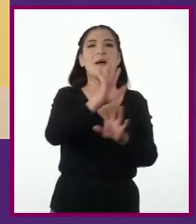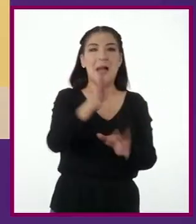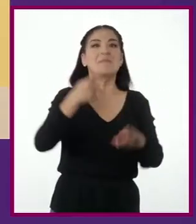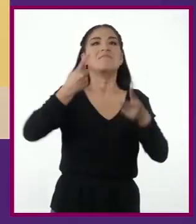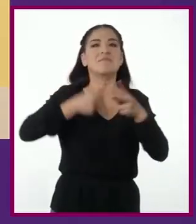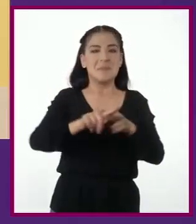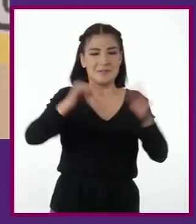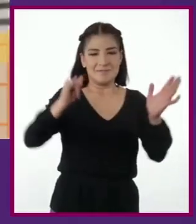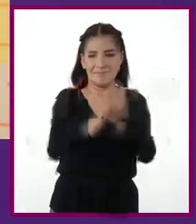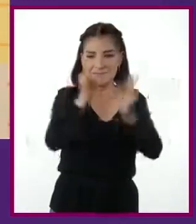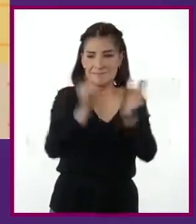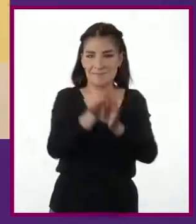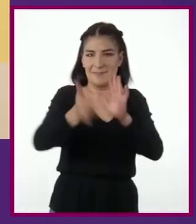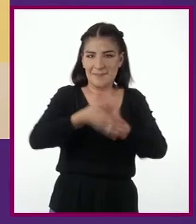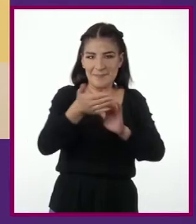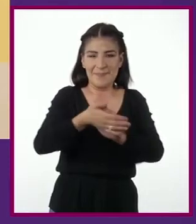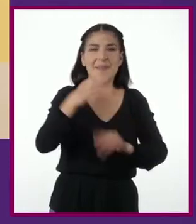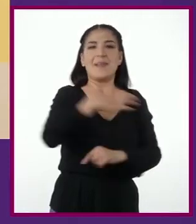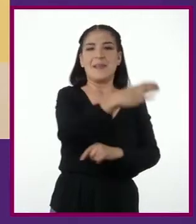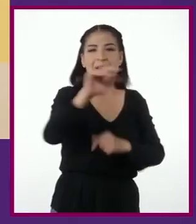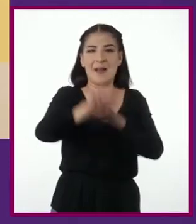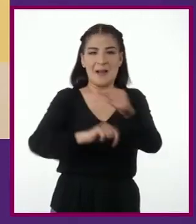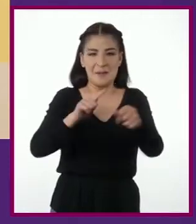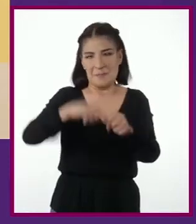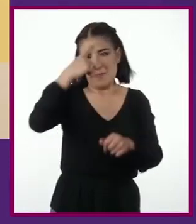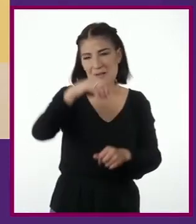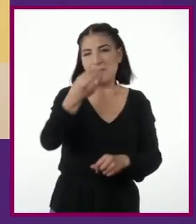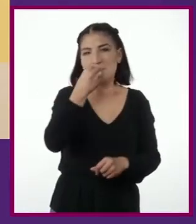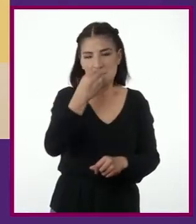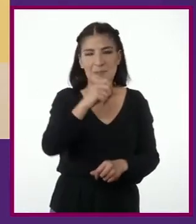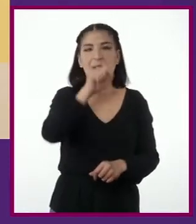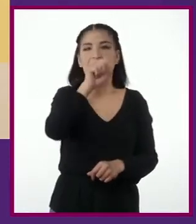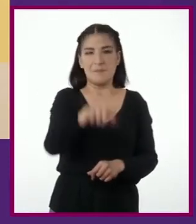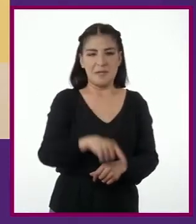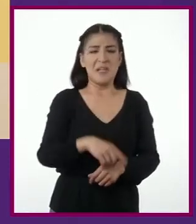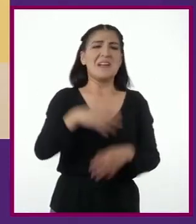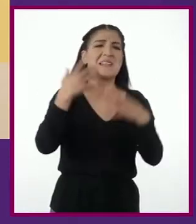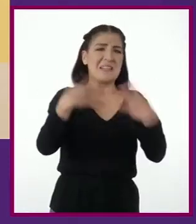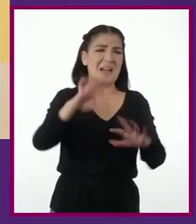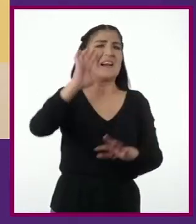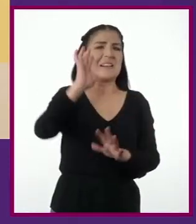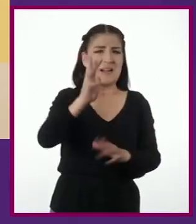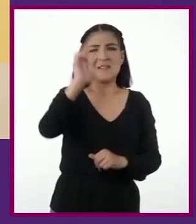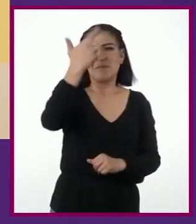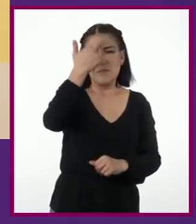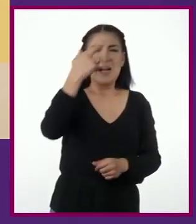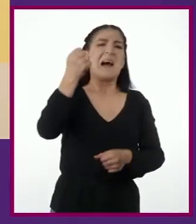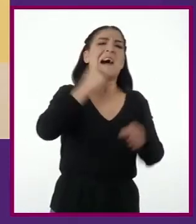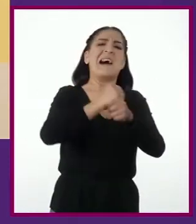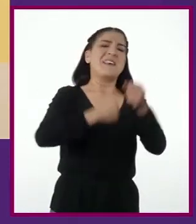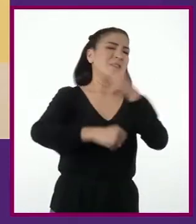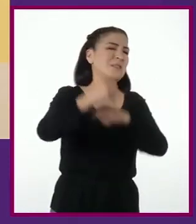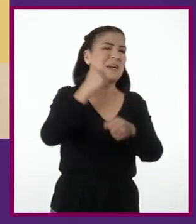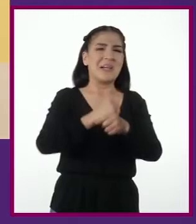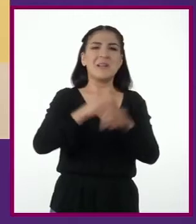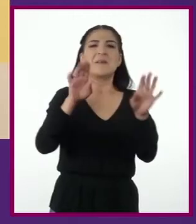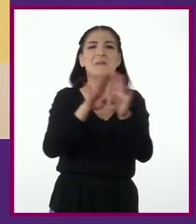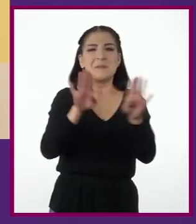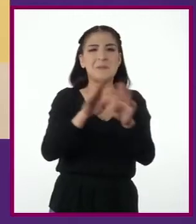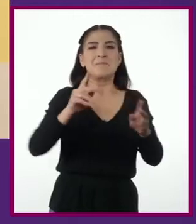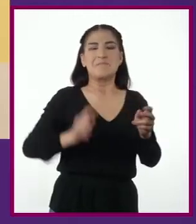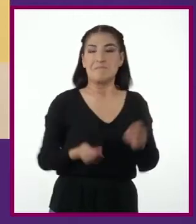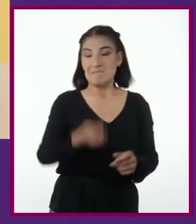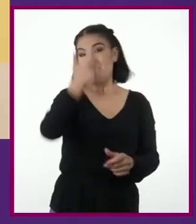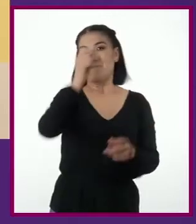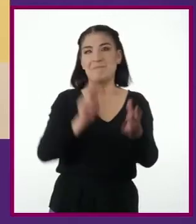la cerámica. Recordemos que ya han pasado cientos de años de que la domesticación de las primeras